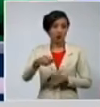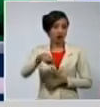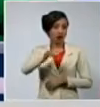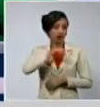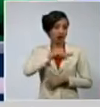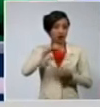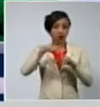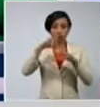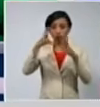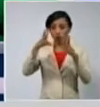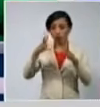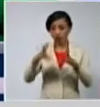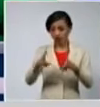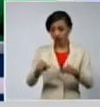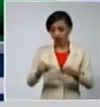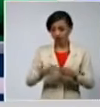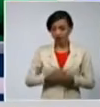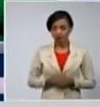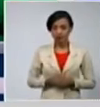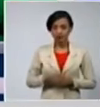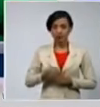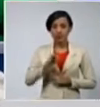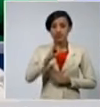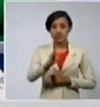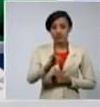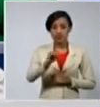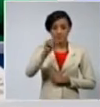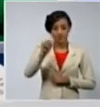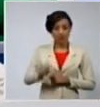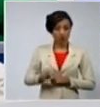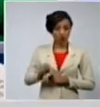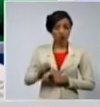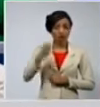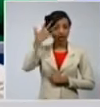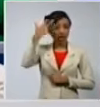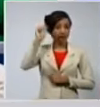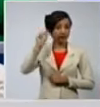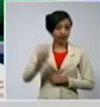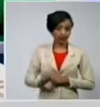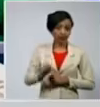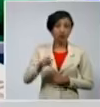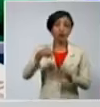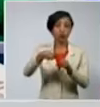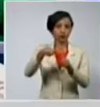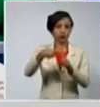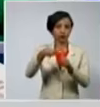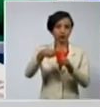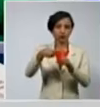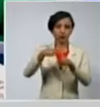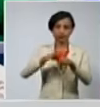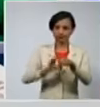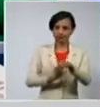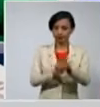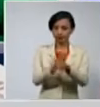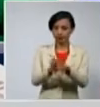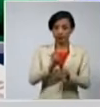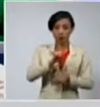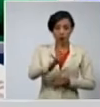total de 6 extranjeros con COVID en nuestro país, 4